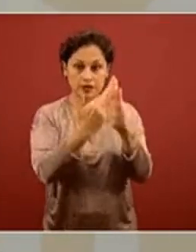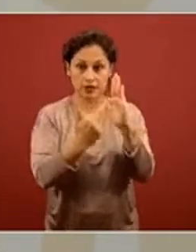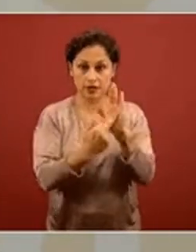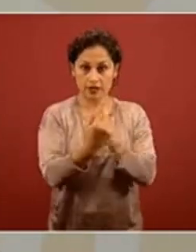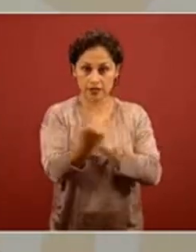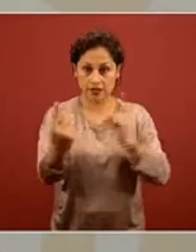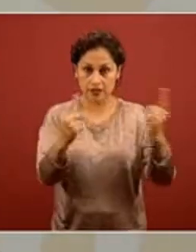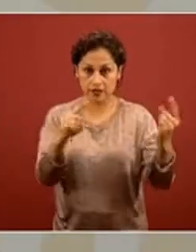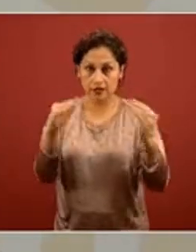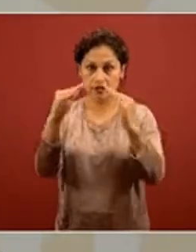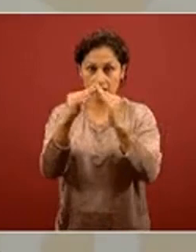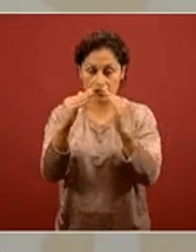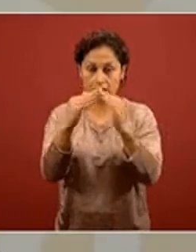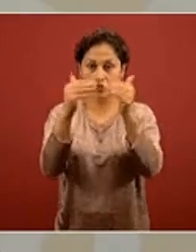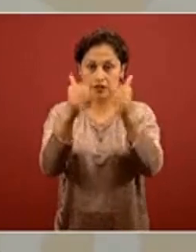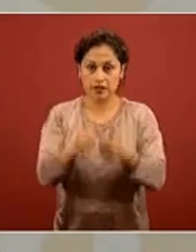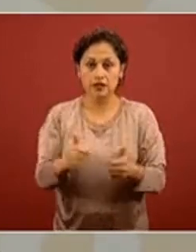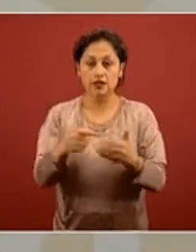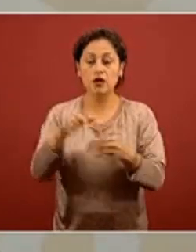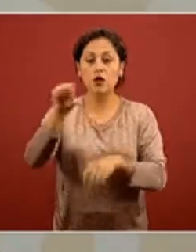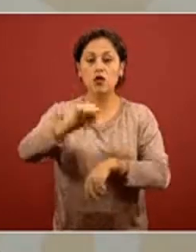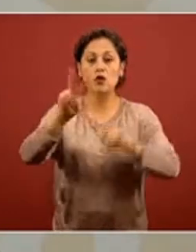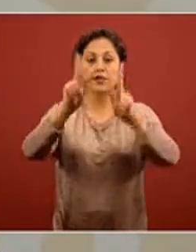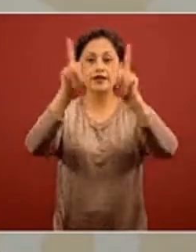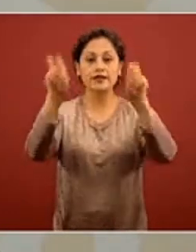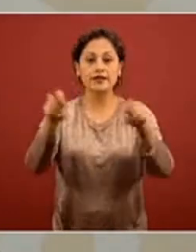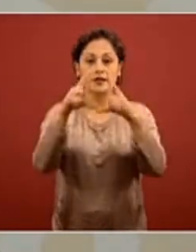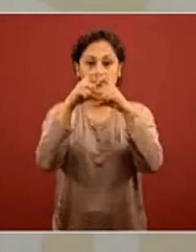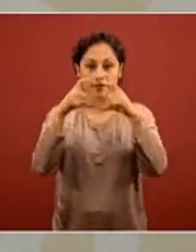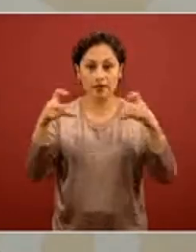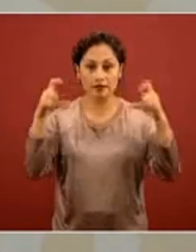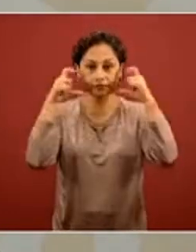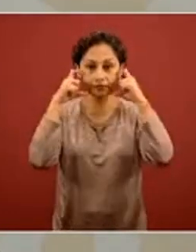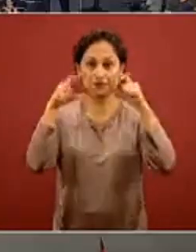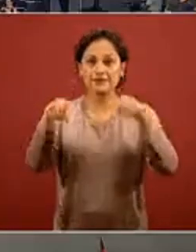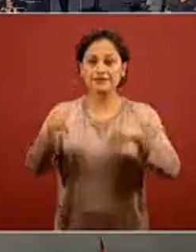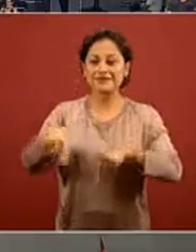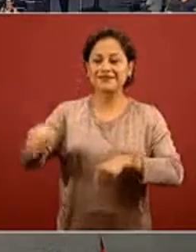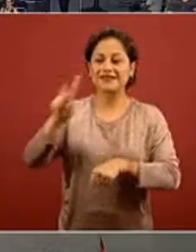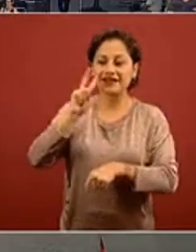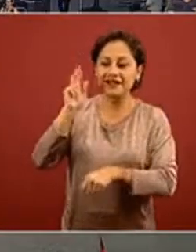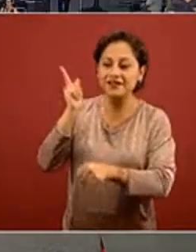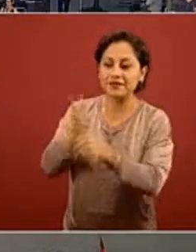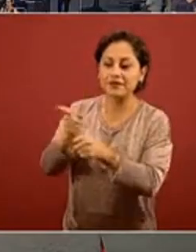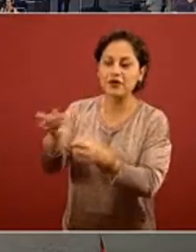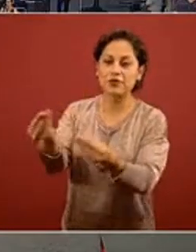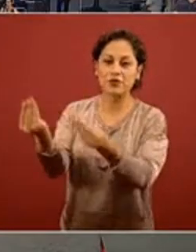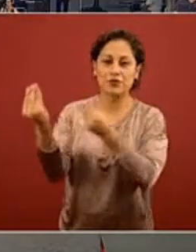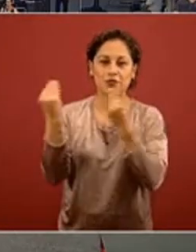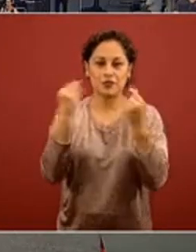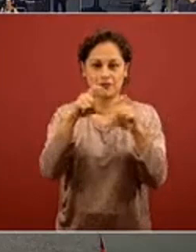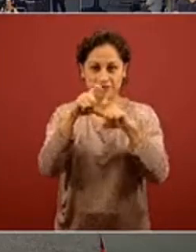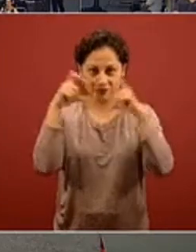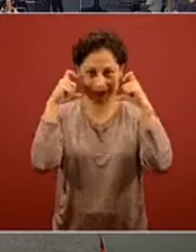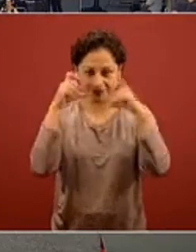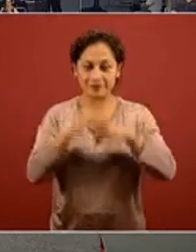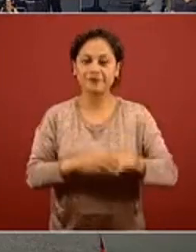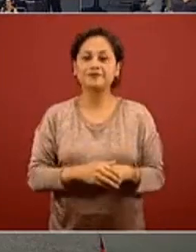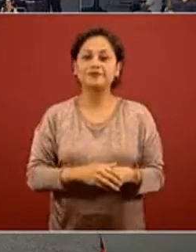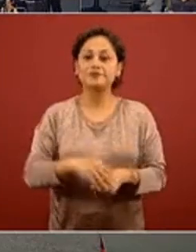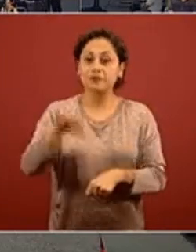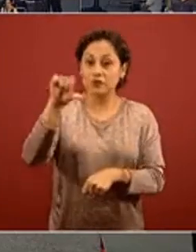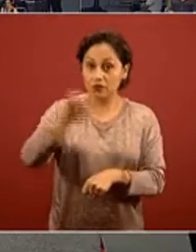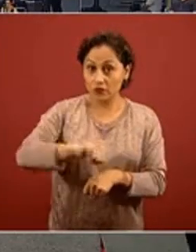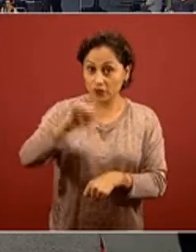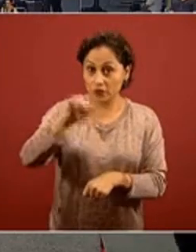los cubrebocas. Ya veo varias y varios de ustedes con cubrebocas. Y hoy tenemos el gusto y el privilegio